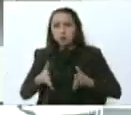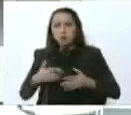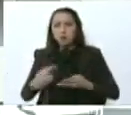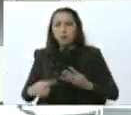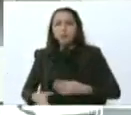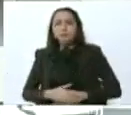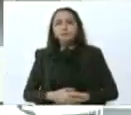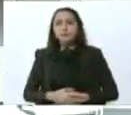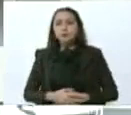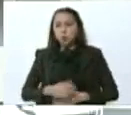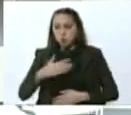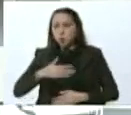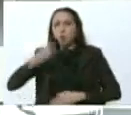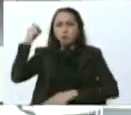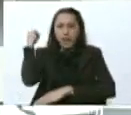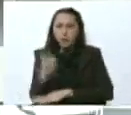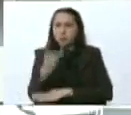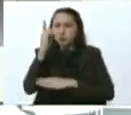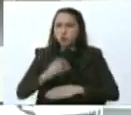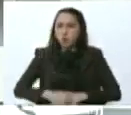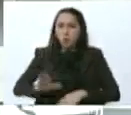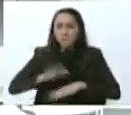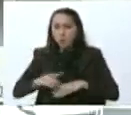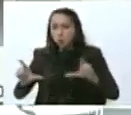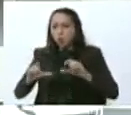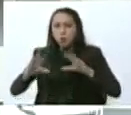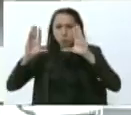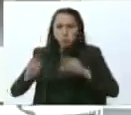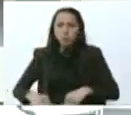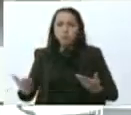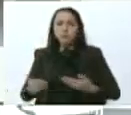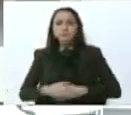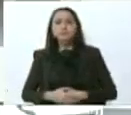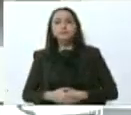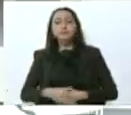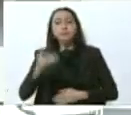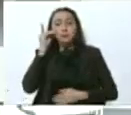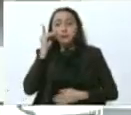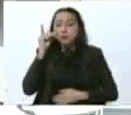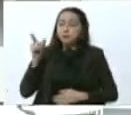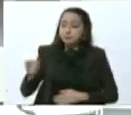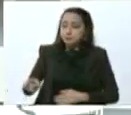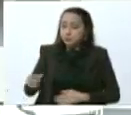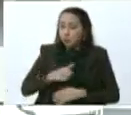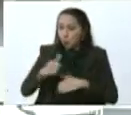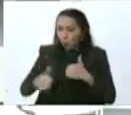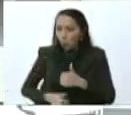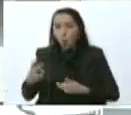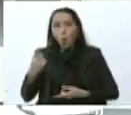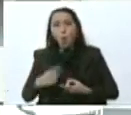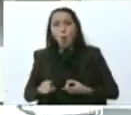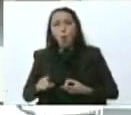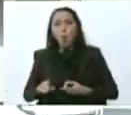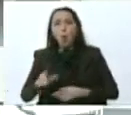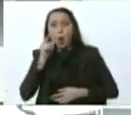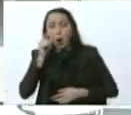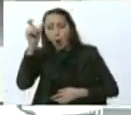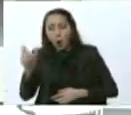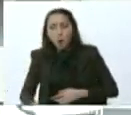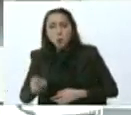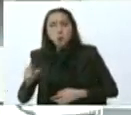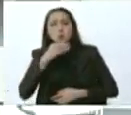que lo denuncio otra vez. Bueno, señora vicepresidenta, ministra de Finanzas, señor vicepresidente de lo Social, ministro